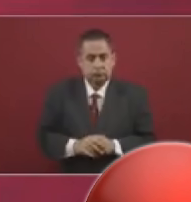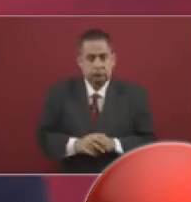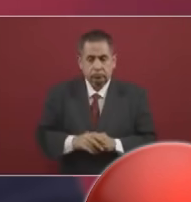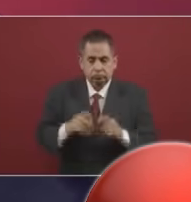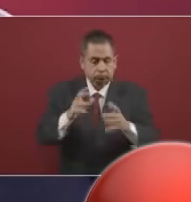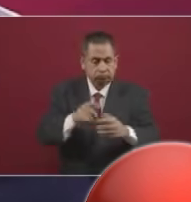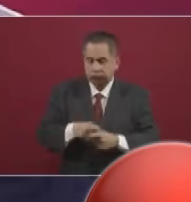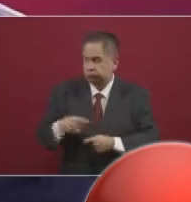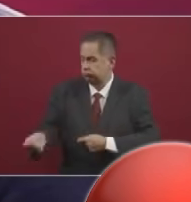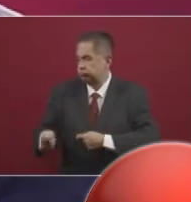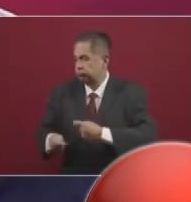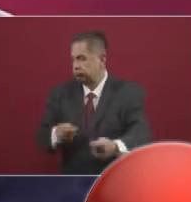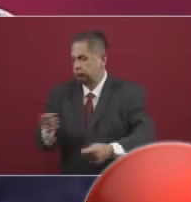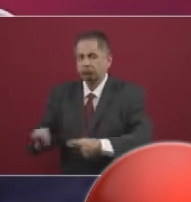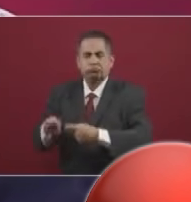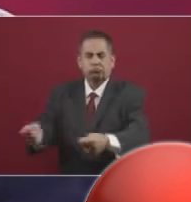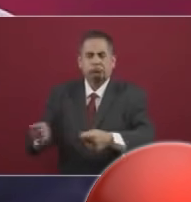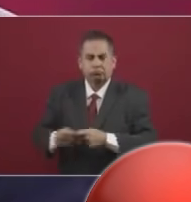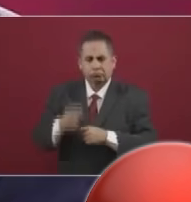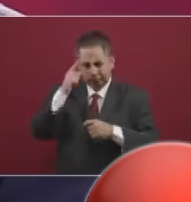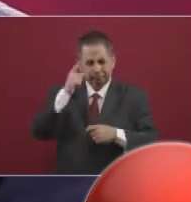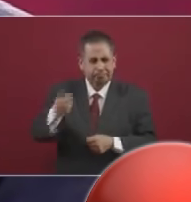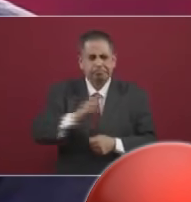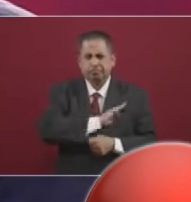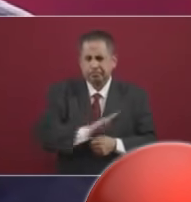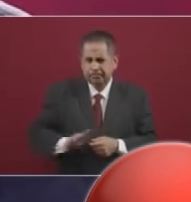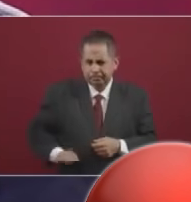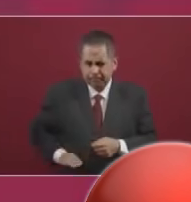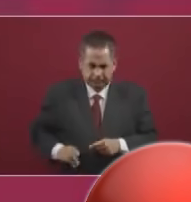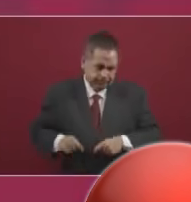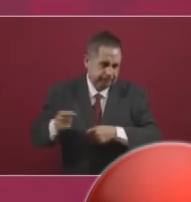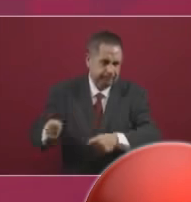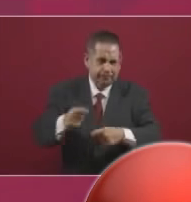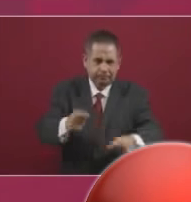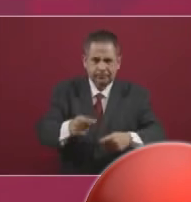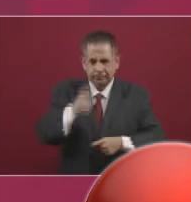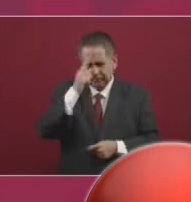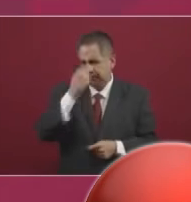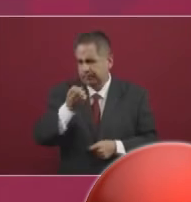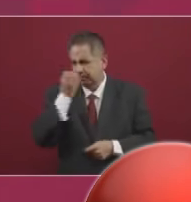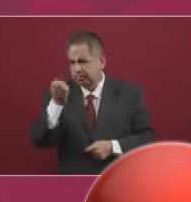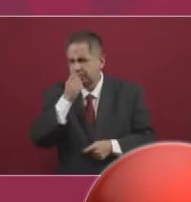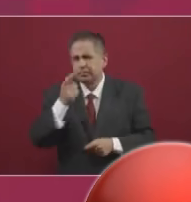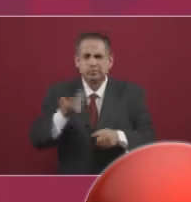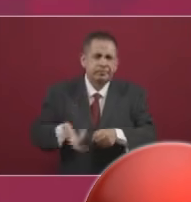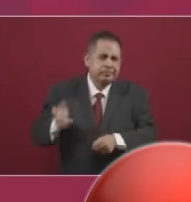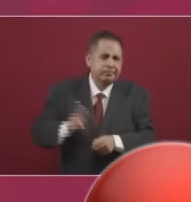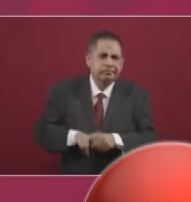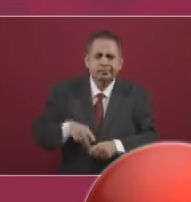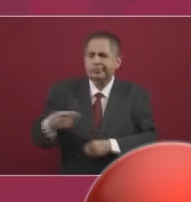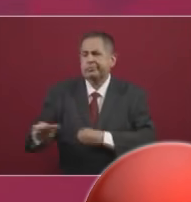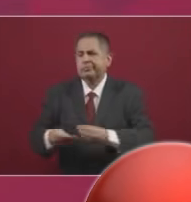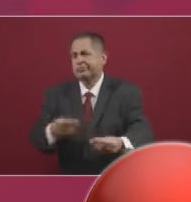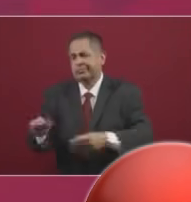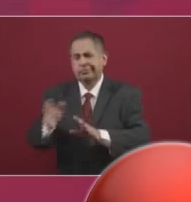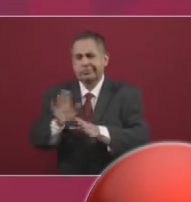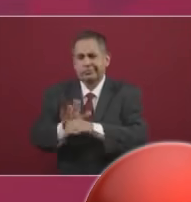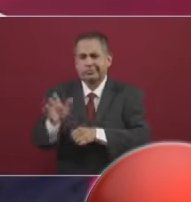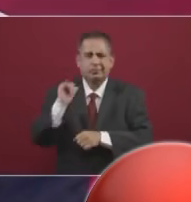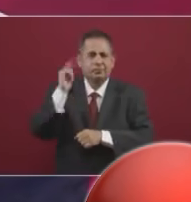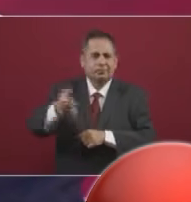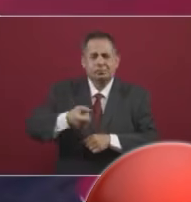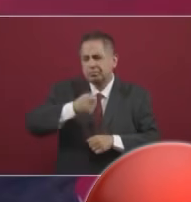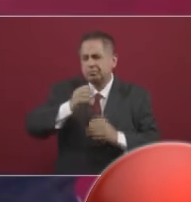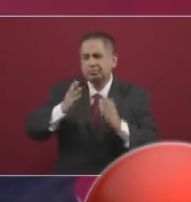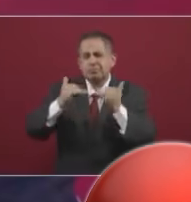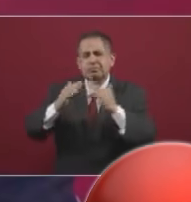los asigna a un municipio, para una escuela, para un hospital, para un asilo de